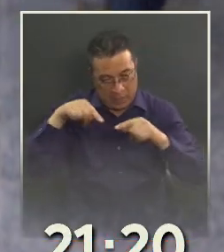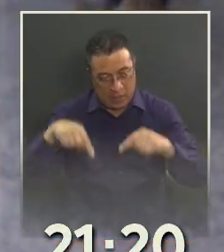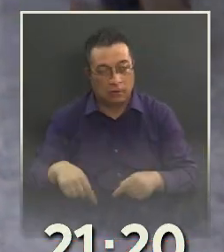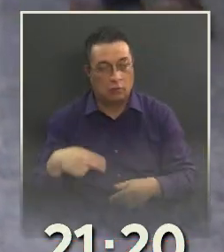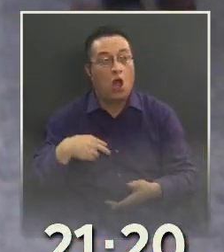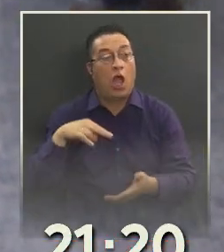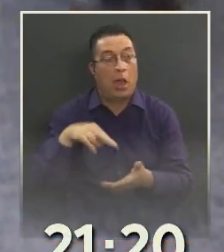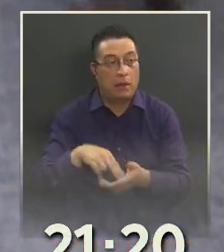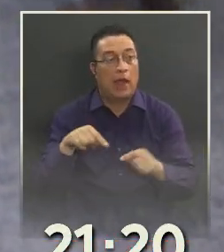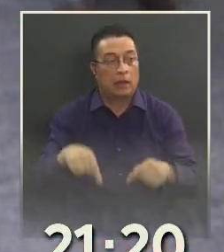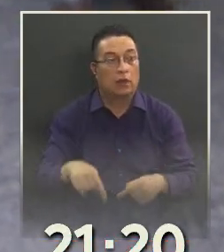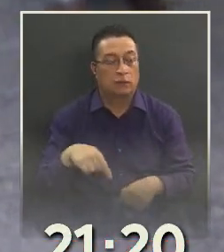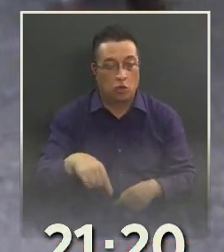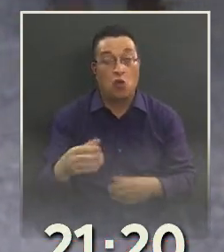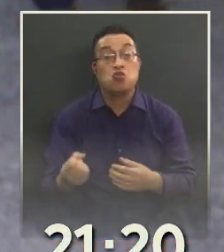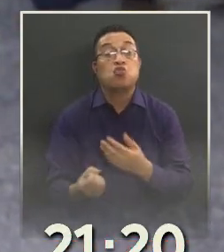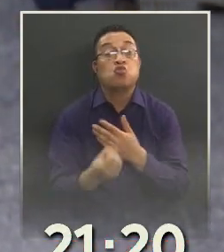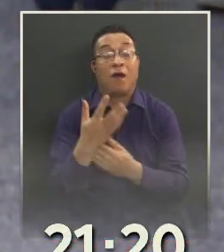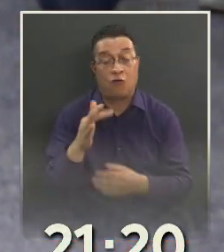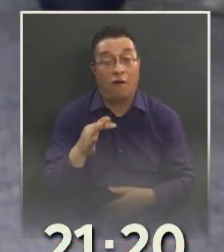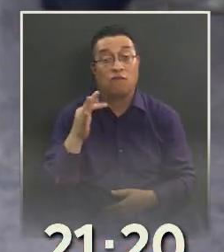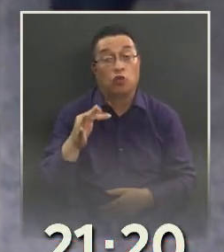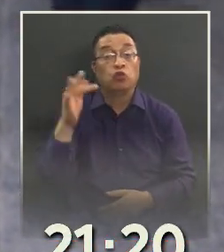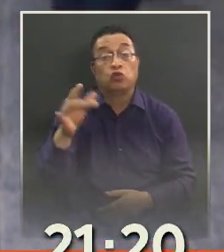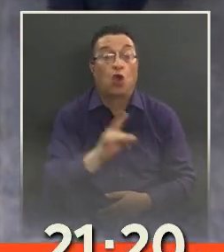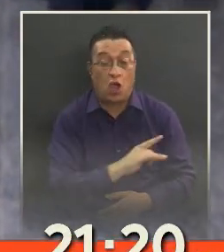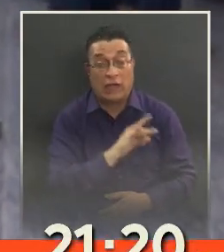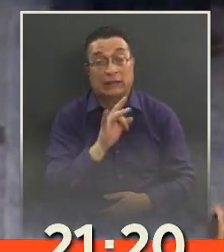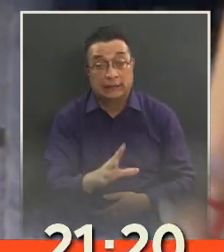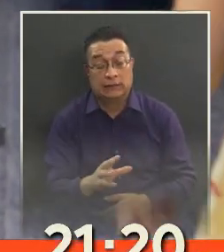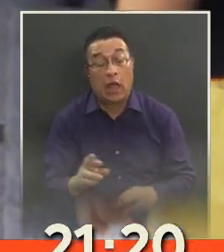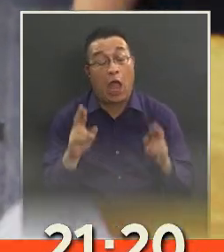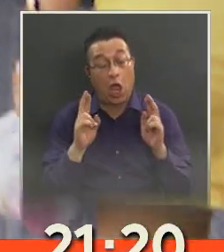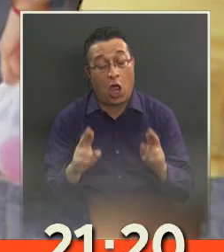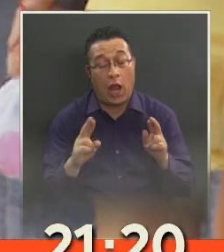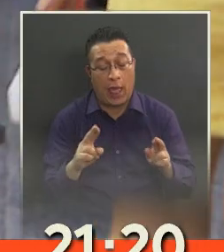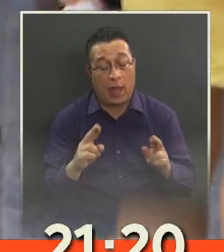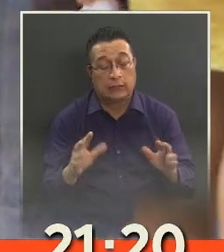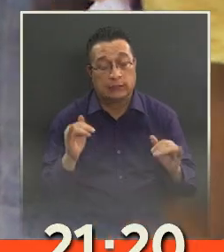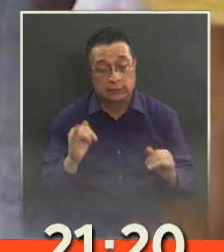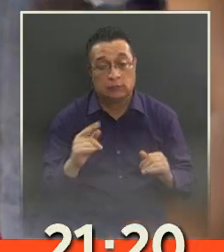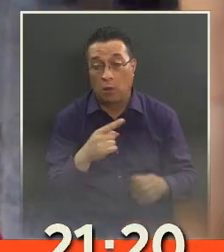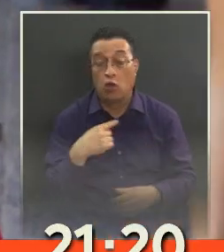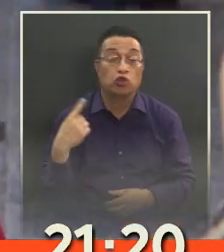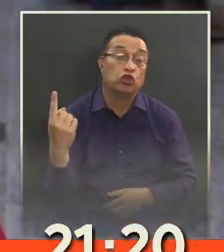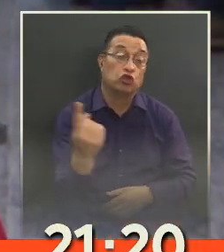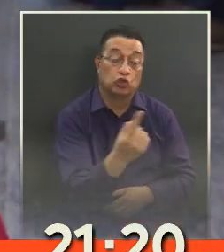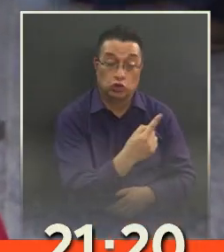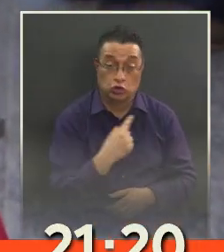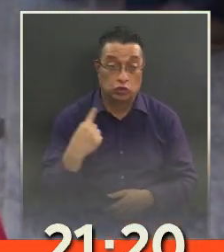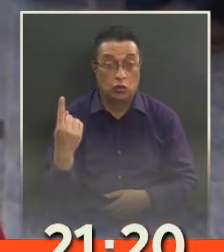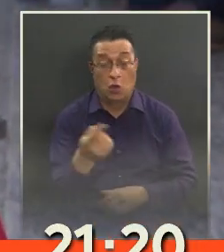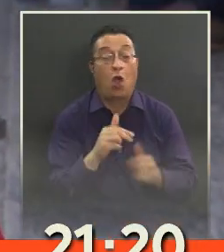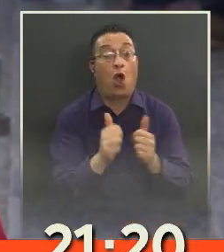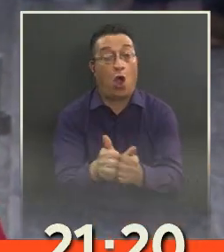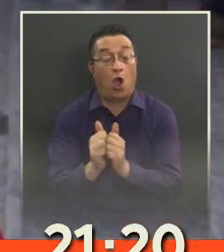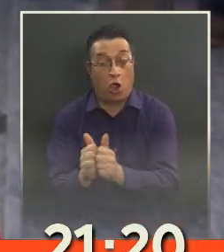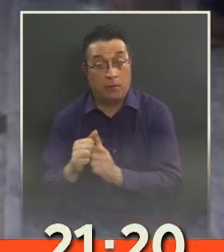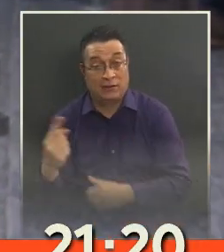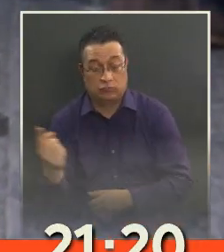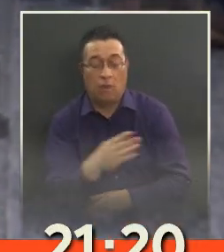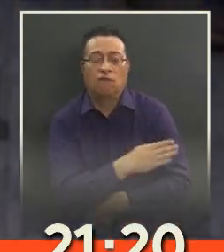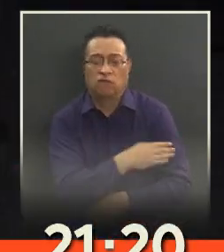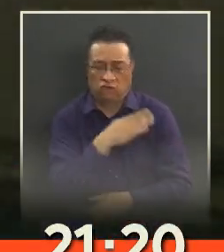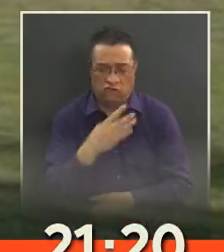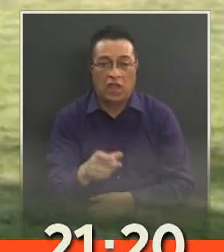Voy a esperar porque este es el nuevo futuro de Chile. Espero que así sea, y yo creo que todos nuestros compatriotas tenemos fe